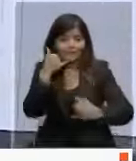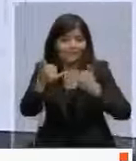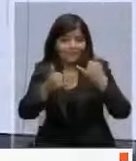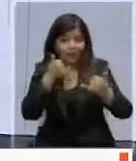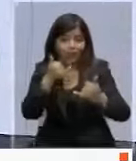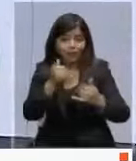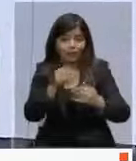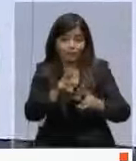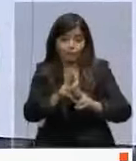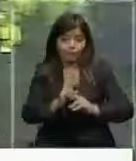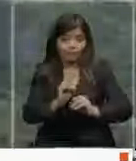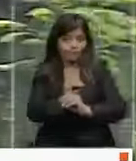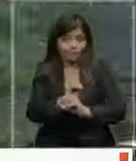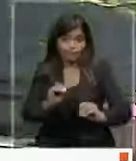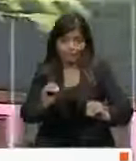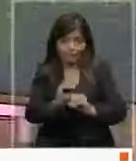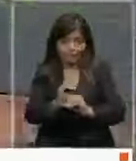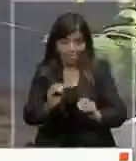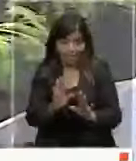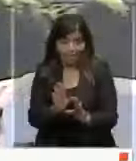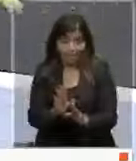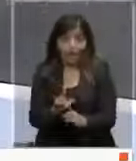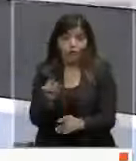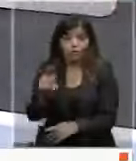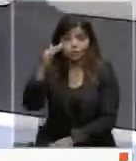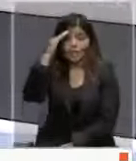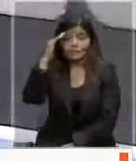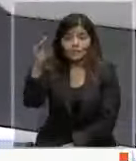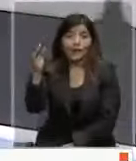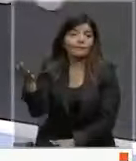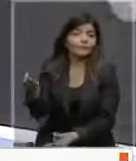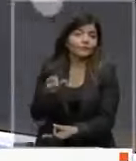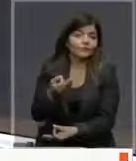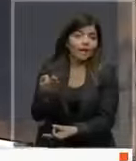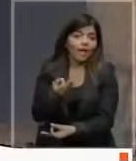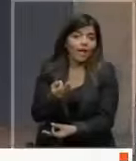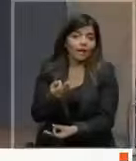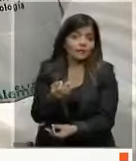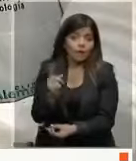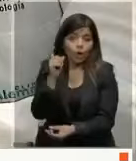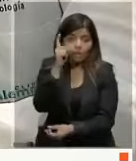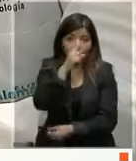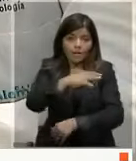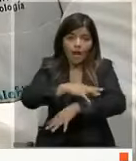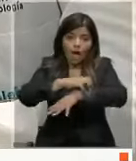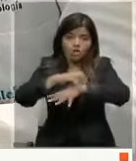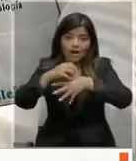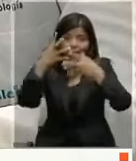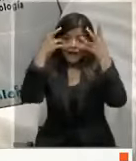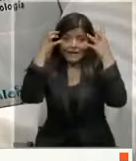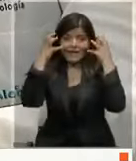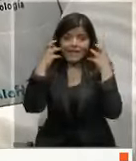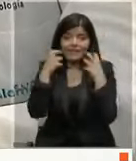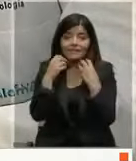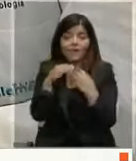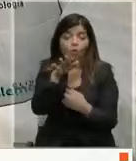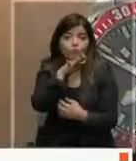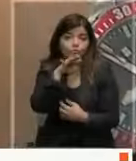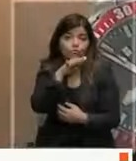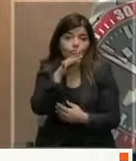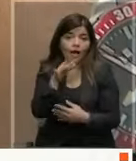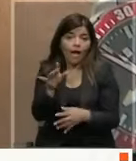pero no obtuvimos respuesta según los expertos lo más complejo son las alergias que podrían producirse por utilizar productos